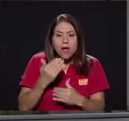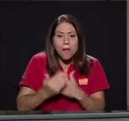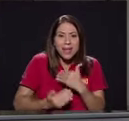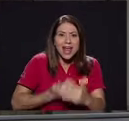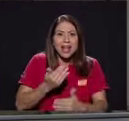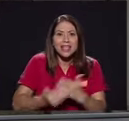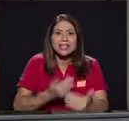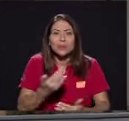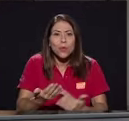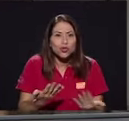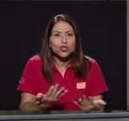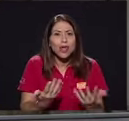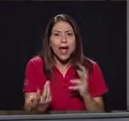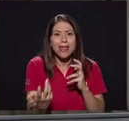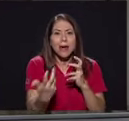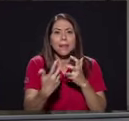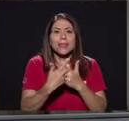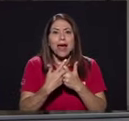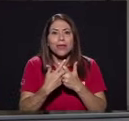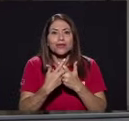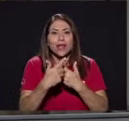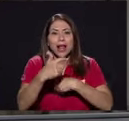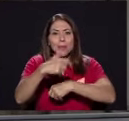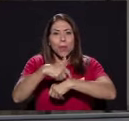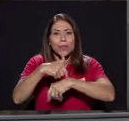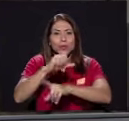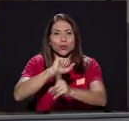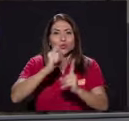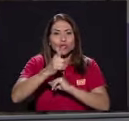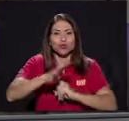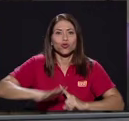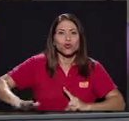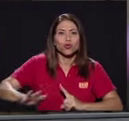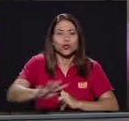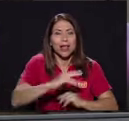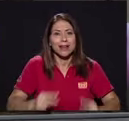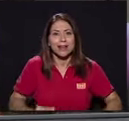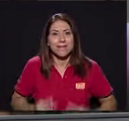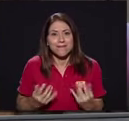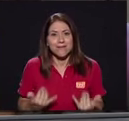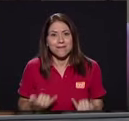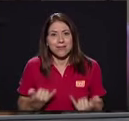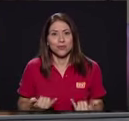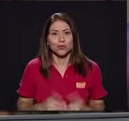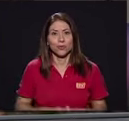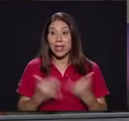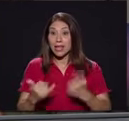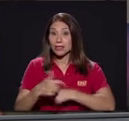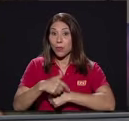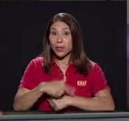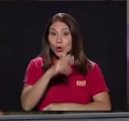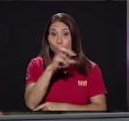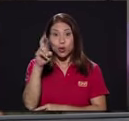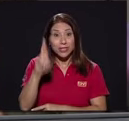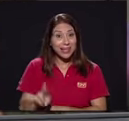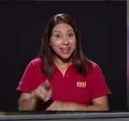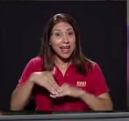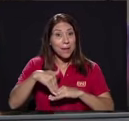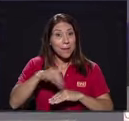mecanismo adaptado o mecanismos adaptados al momento social que vivimos. hasta este momento Costa Rica tiene más